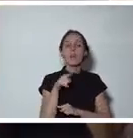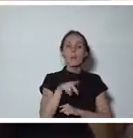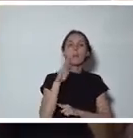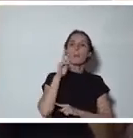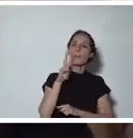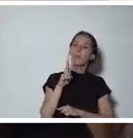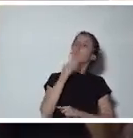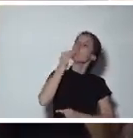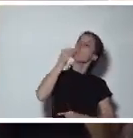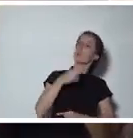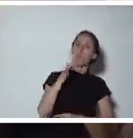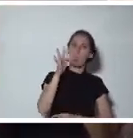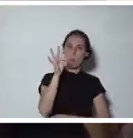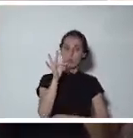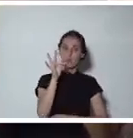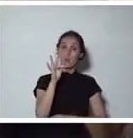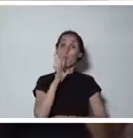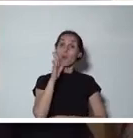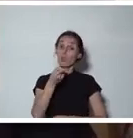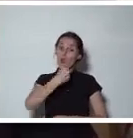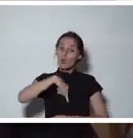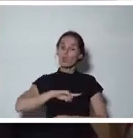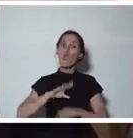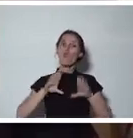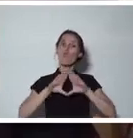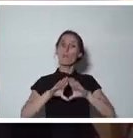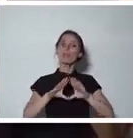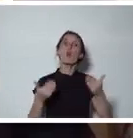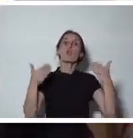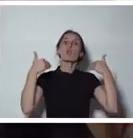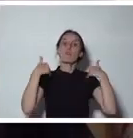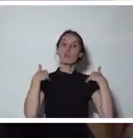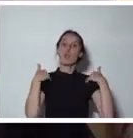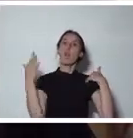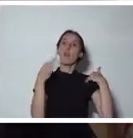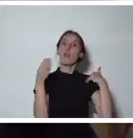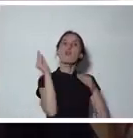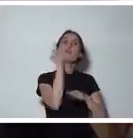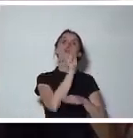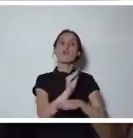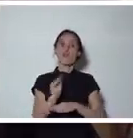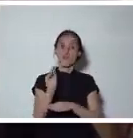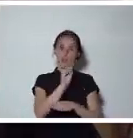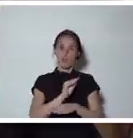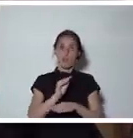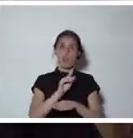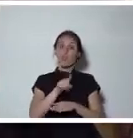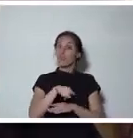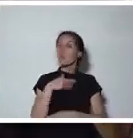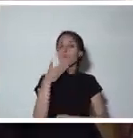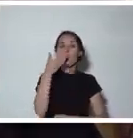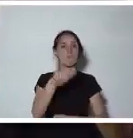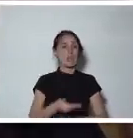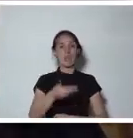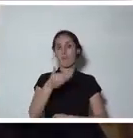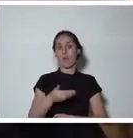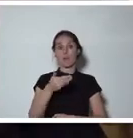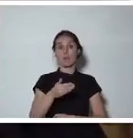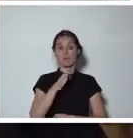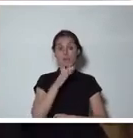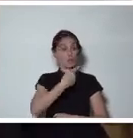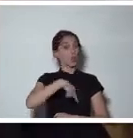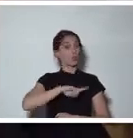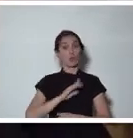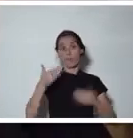es tarea feminista el cuidar esa diversidad del feminismo Y esa es una tarea principal que tenemos las mujeres